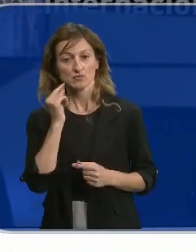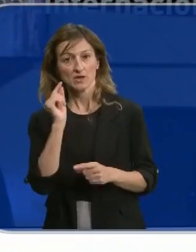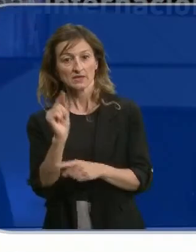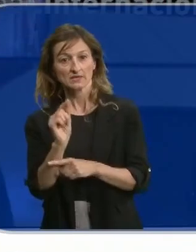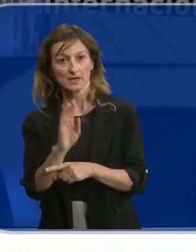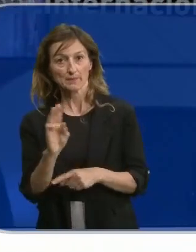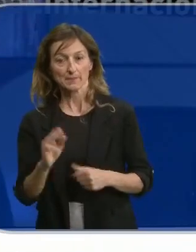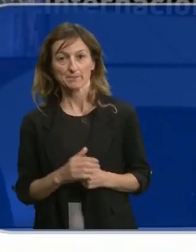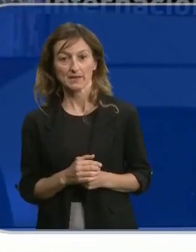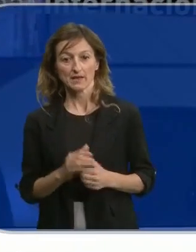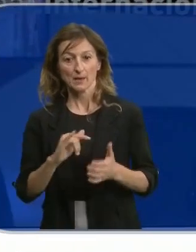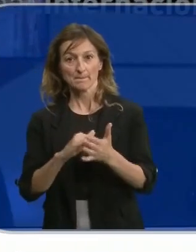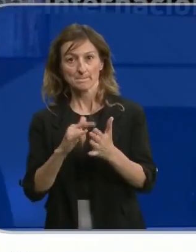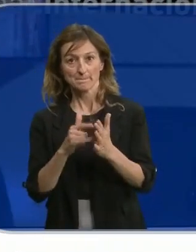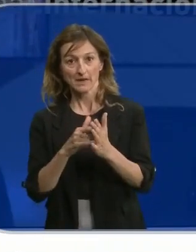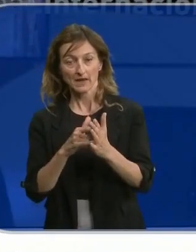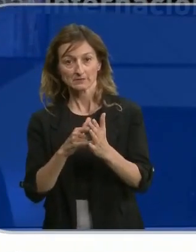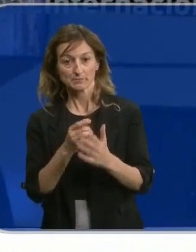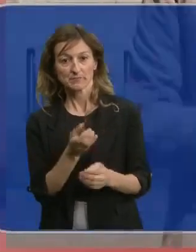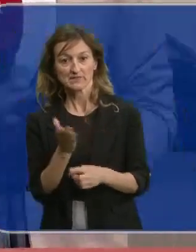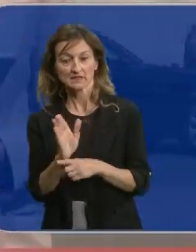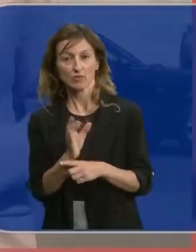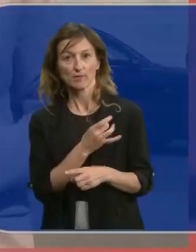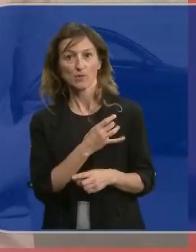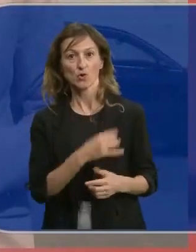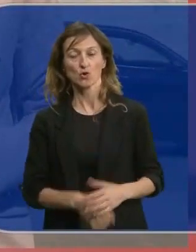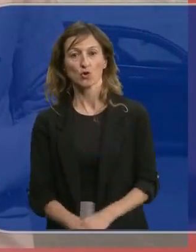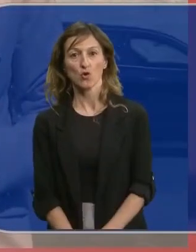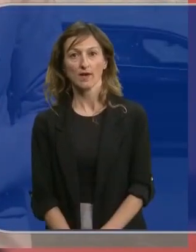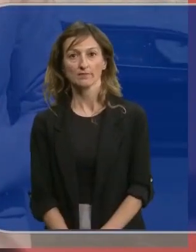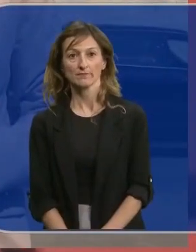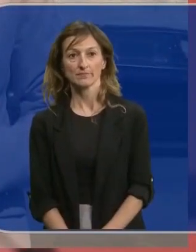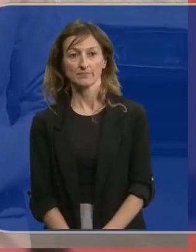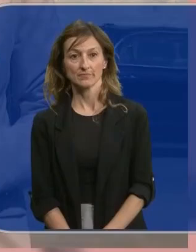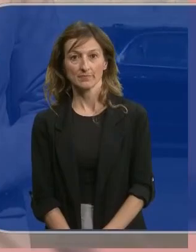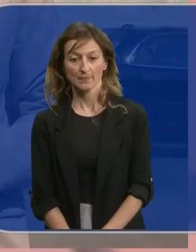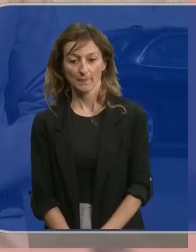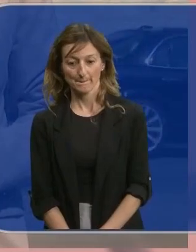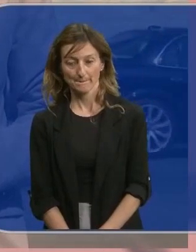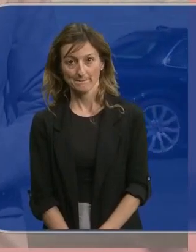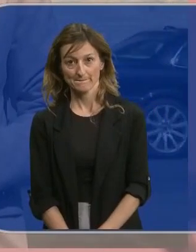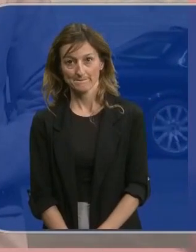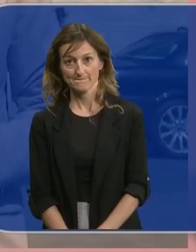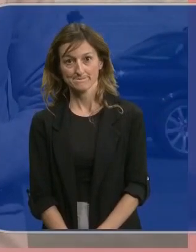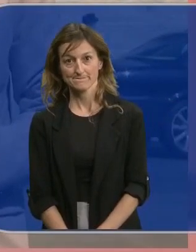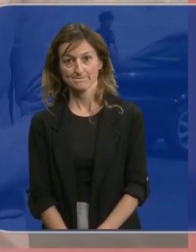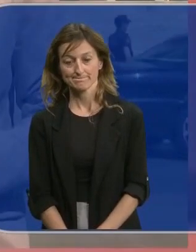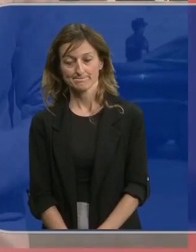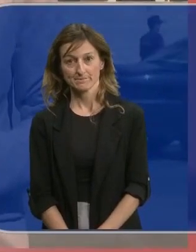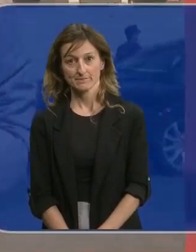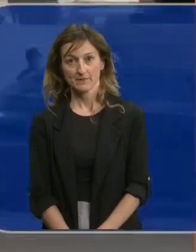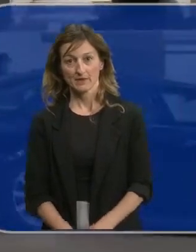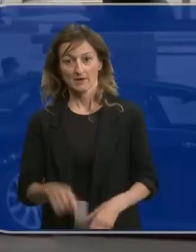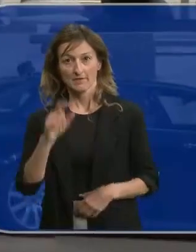críticas del PP al plan de regeneración presentado por moncloa volvemos a Madrid Andre la rea sí